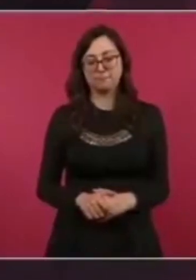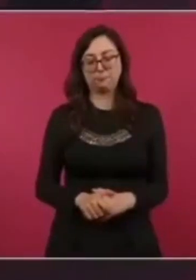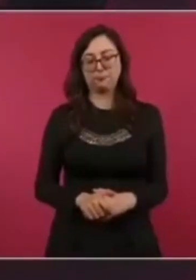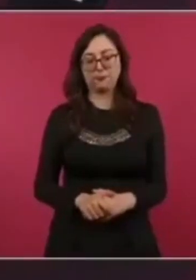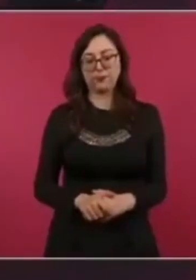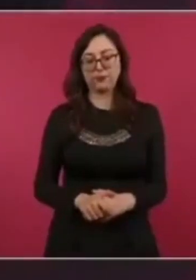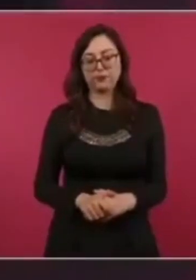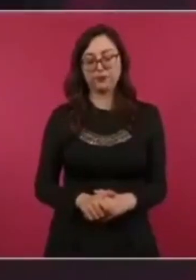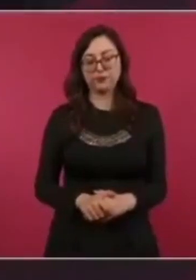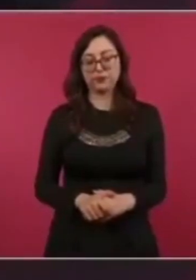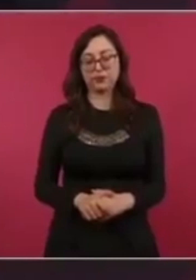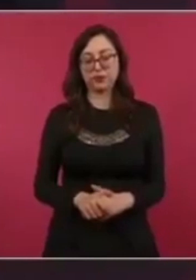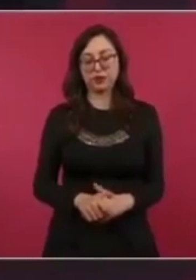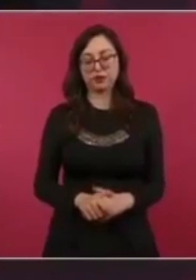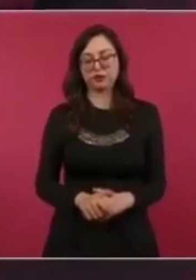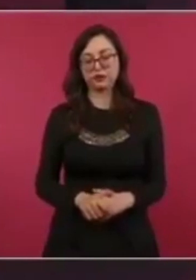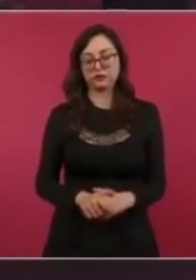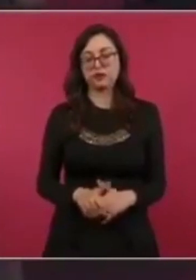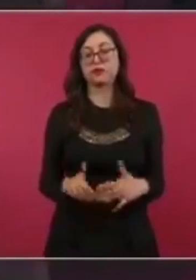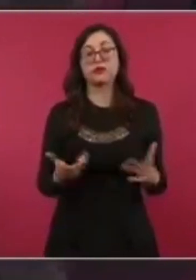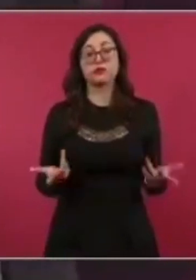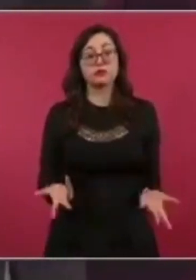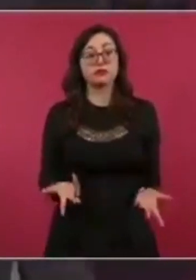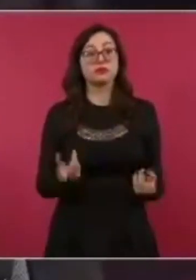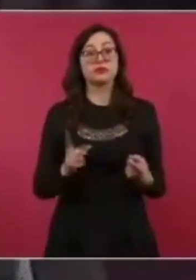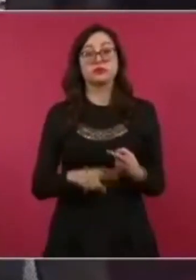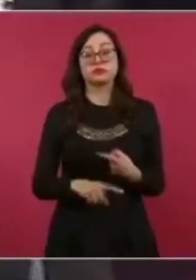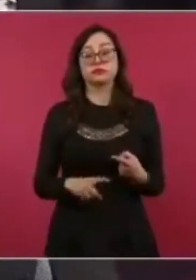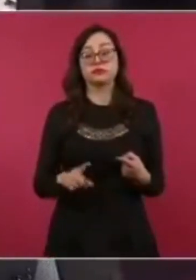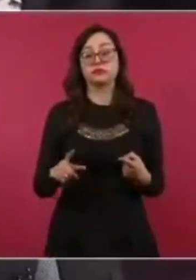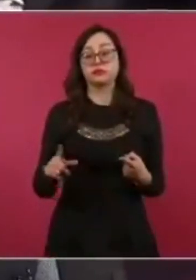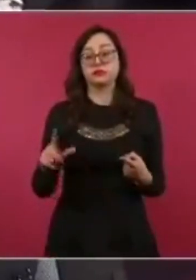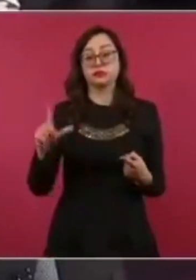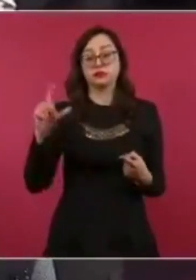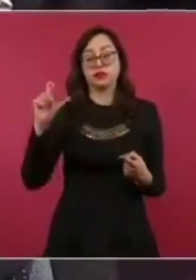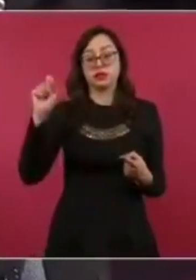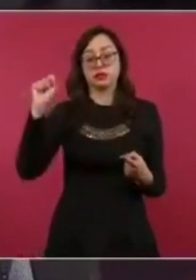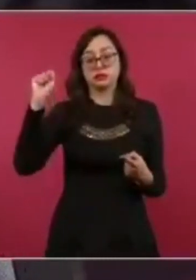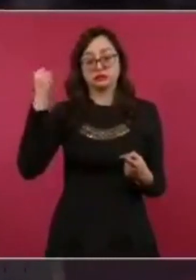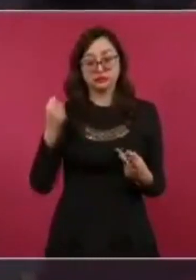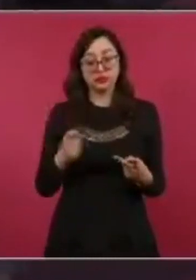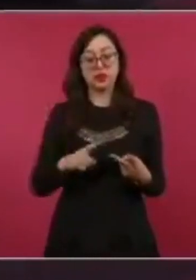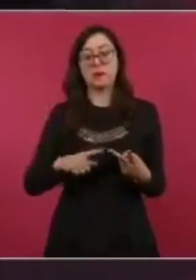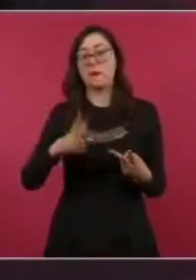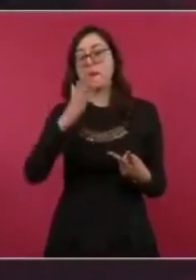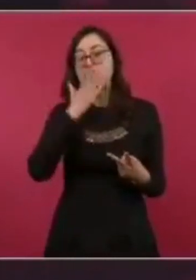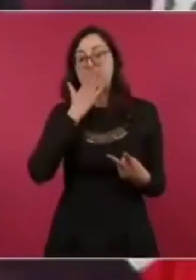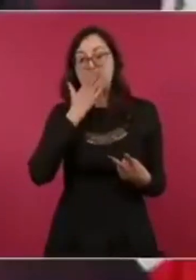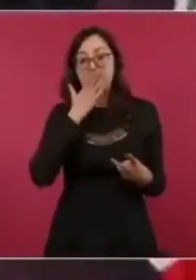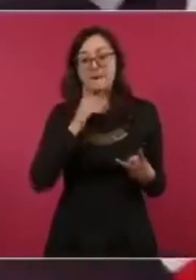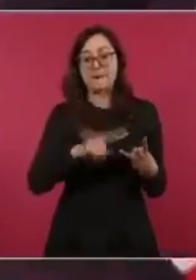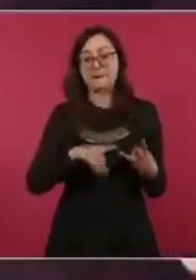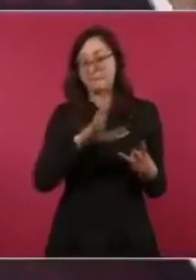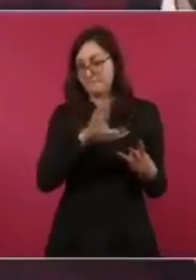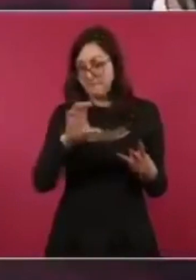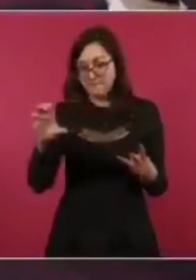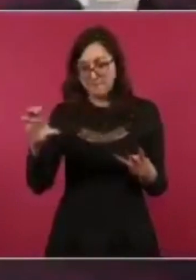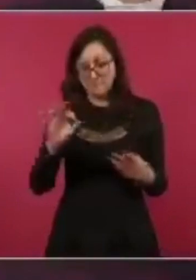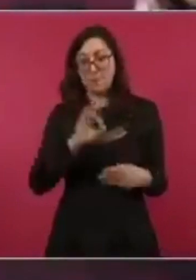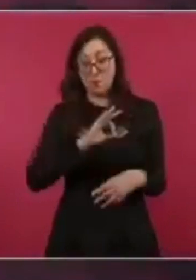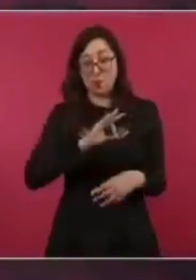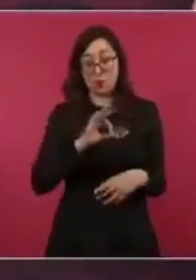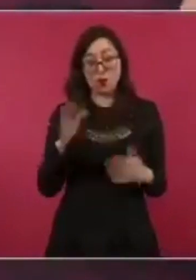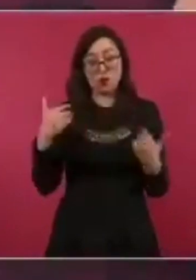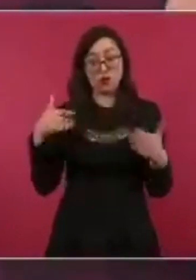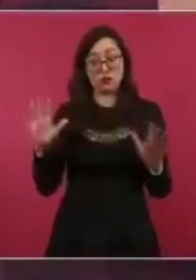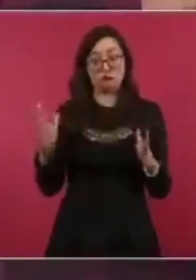eh pase por Sinaloa Sonora hasta Baja California una gran obra